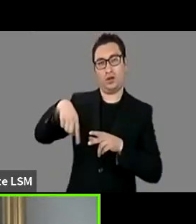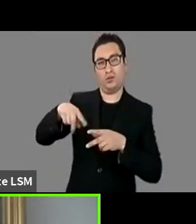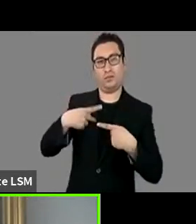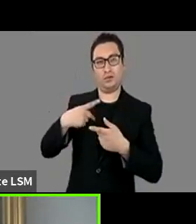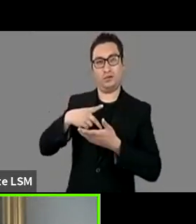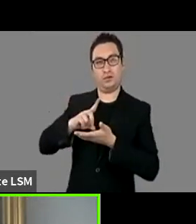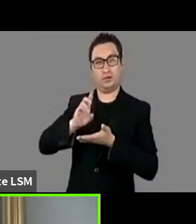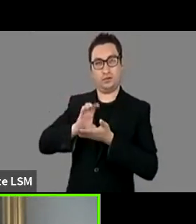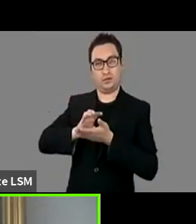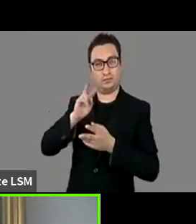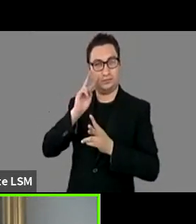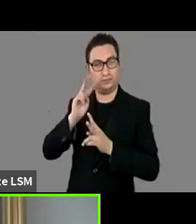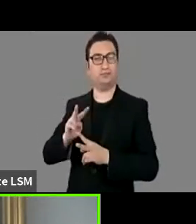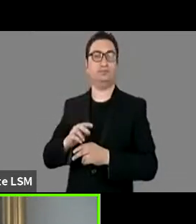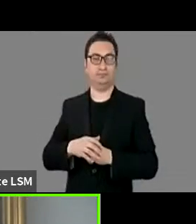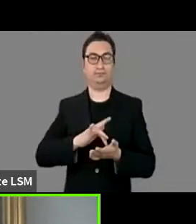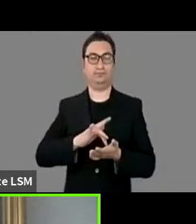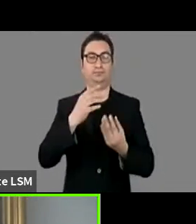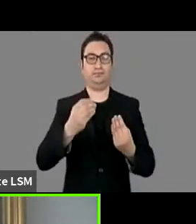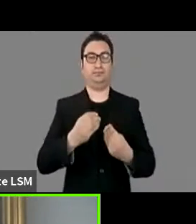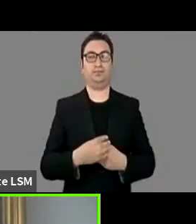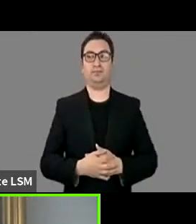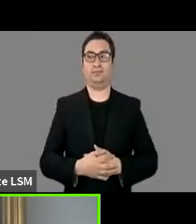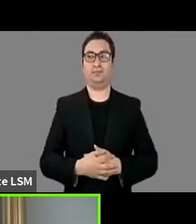Muchas gracias.